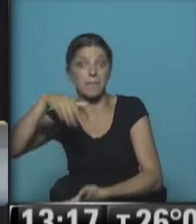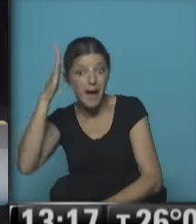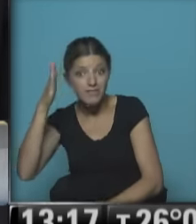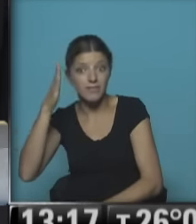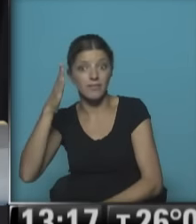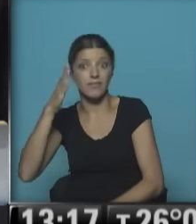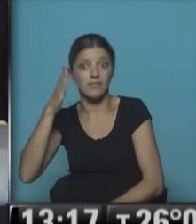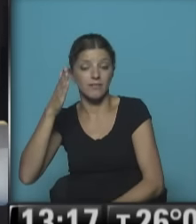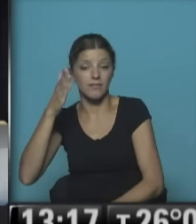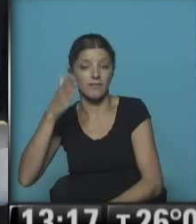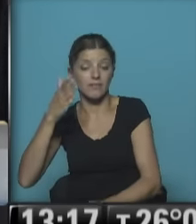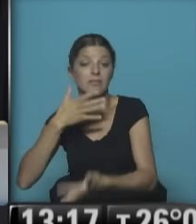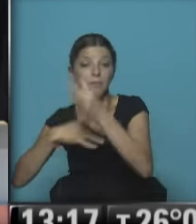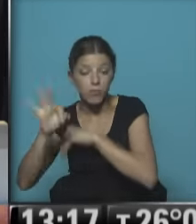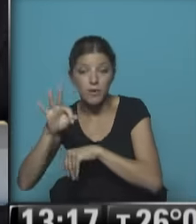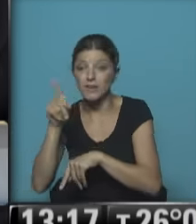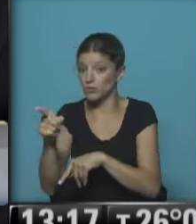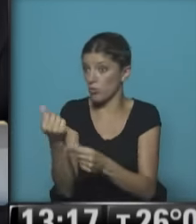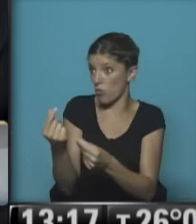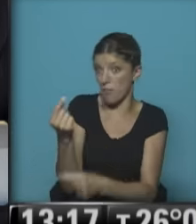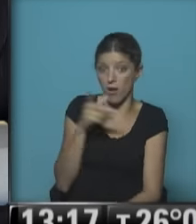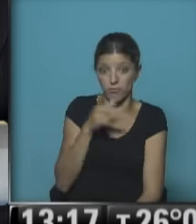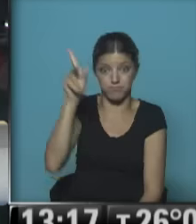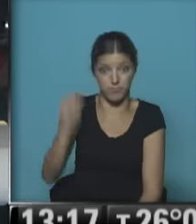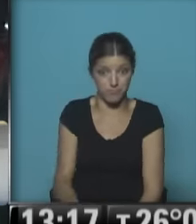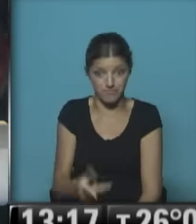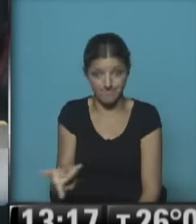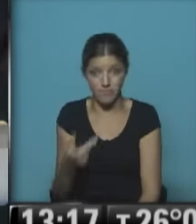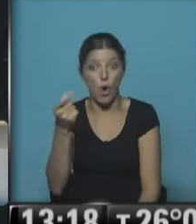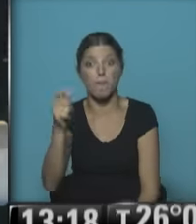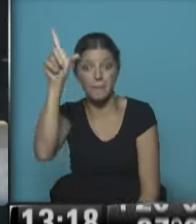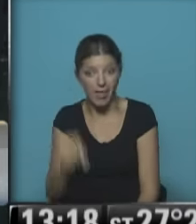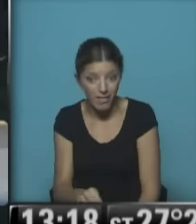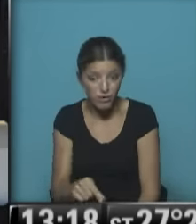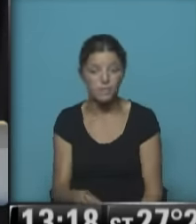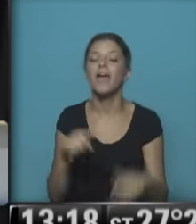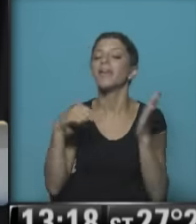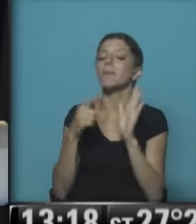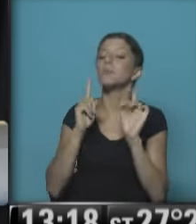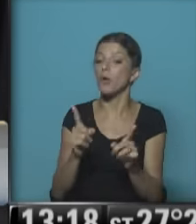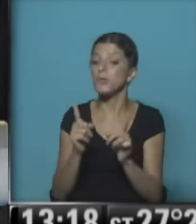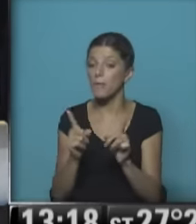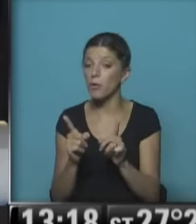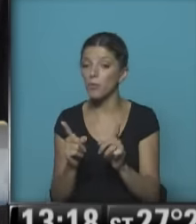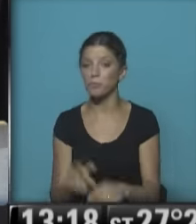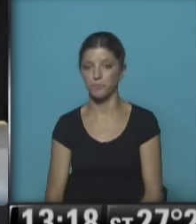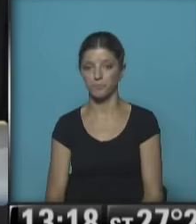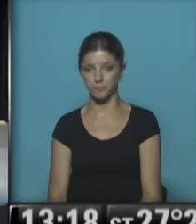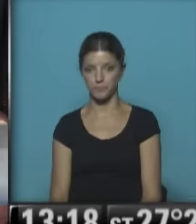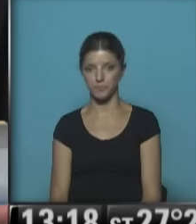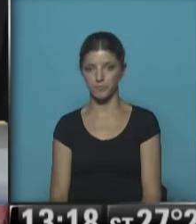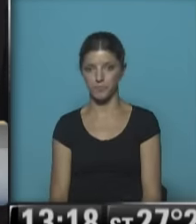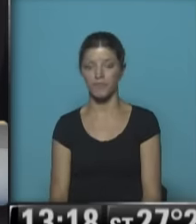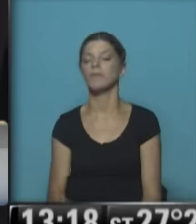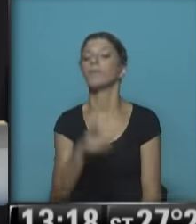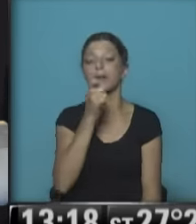abarata notablemente este costo. Y por otra parte, en este juego también se rompen las alianzas,